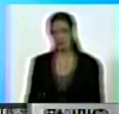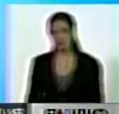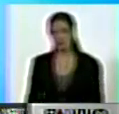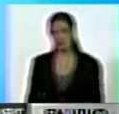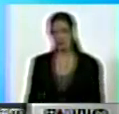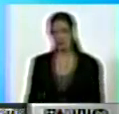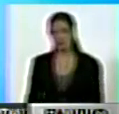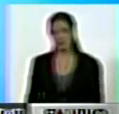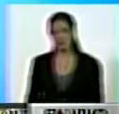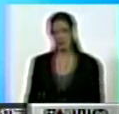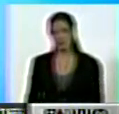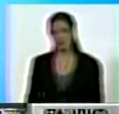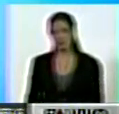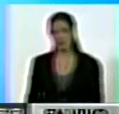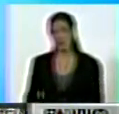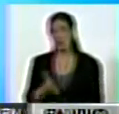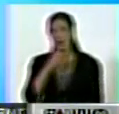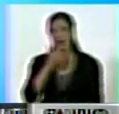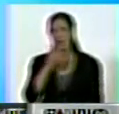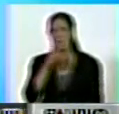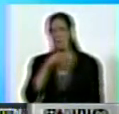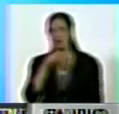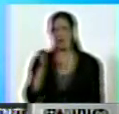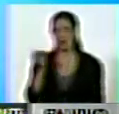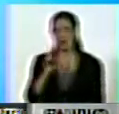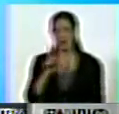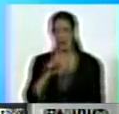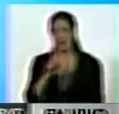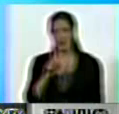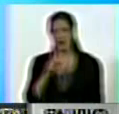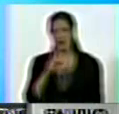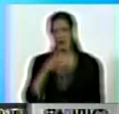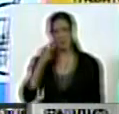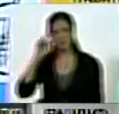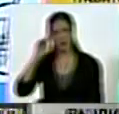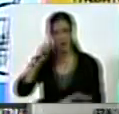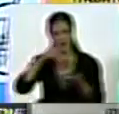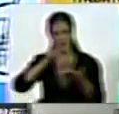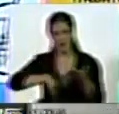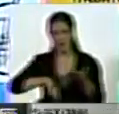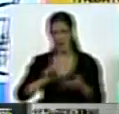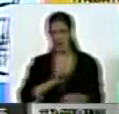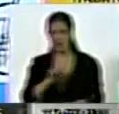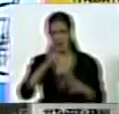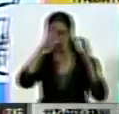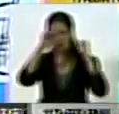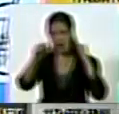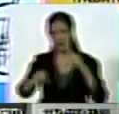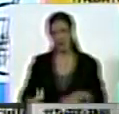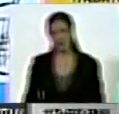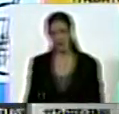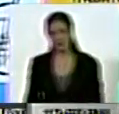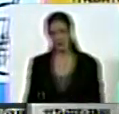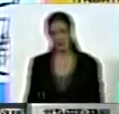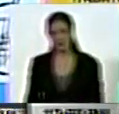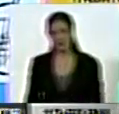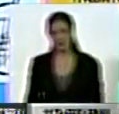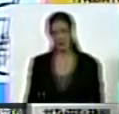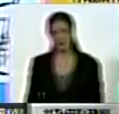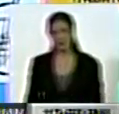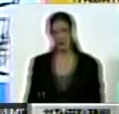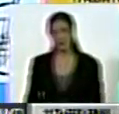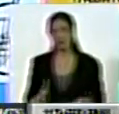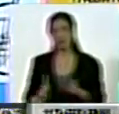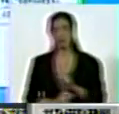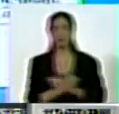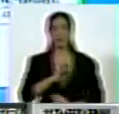Como no hay crimen perfecto, él no falsificó la firma del embajador. Él usurpó la identidad